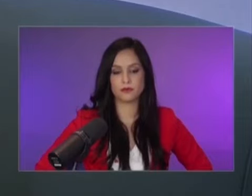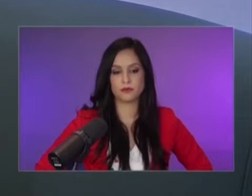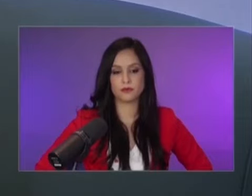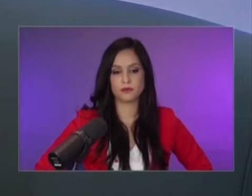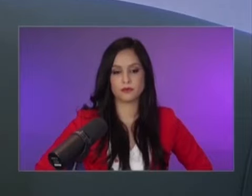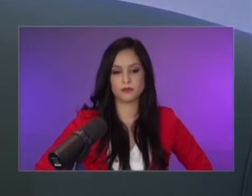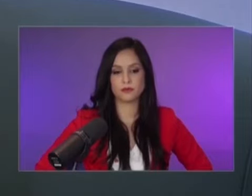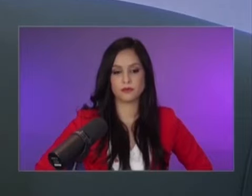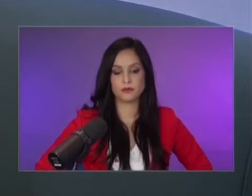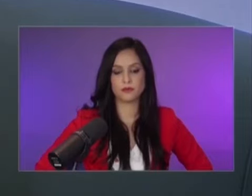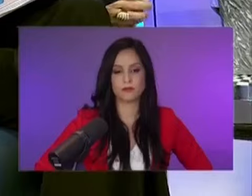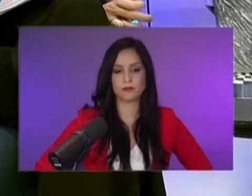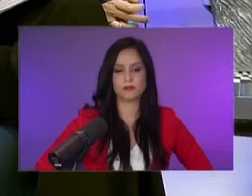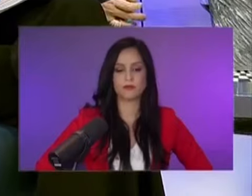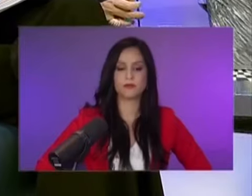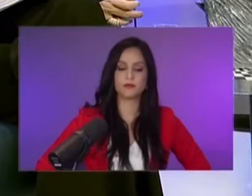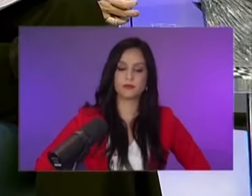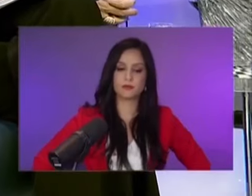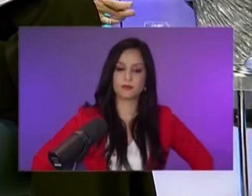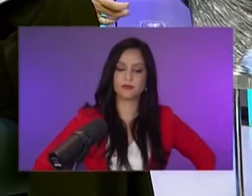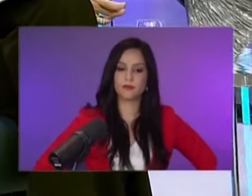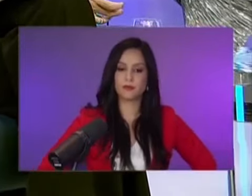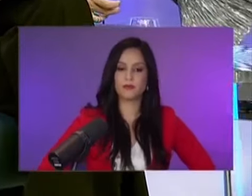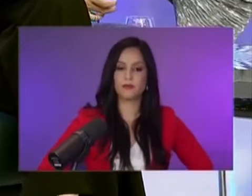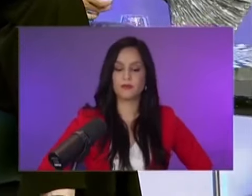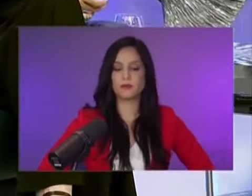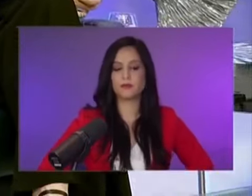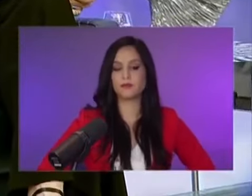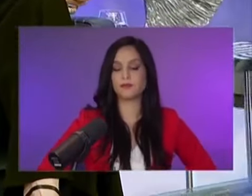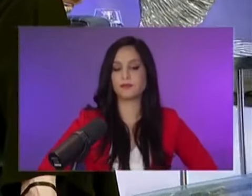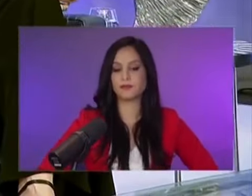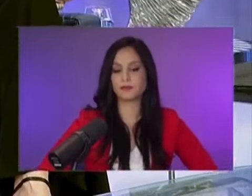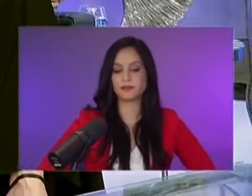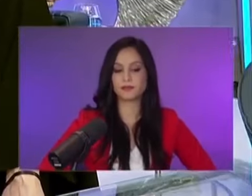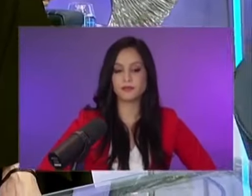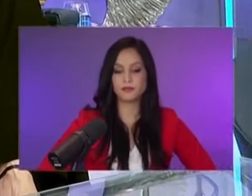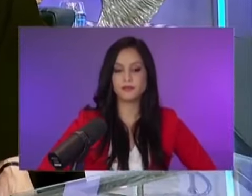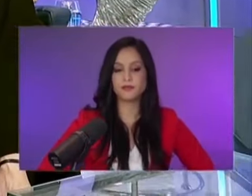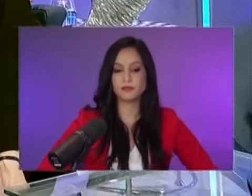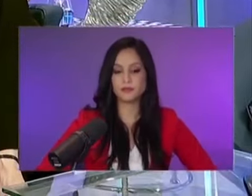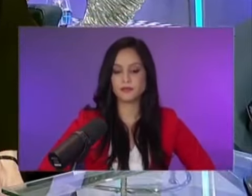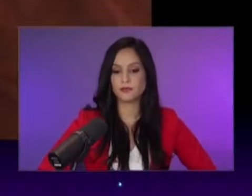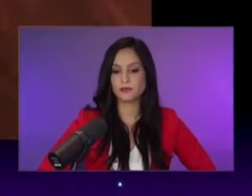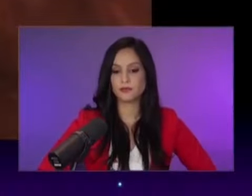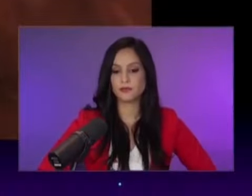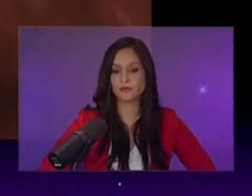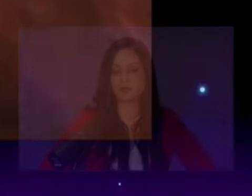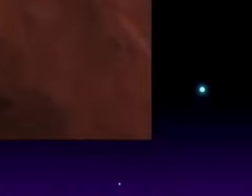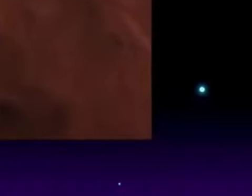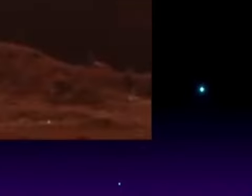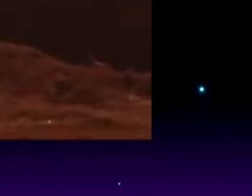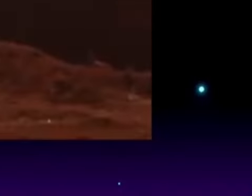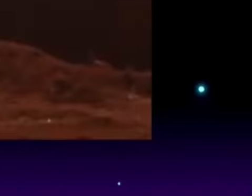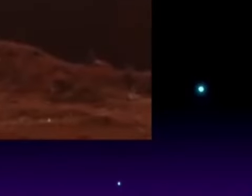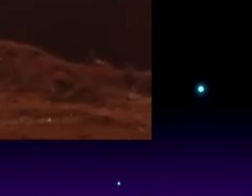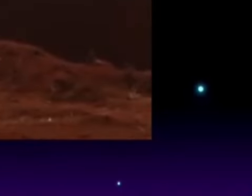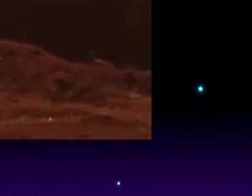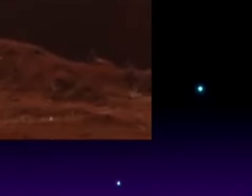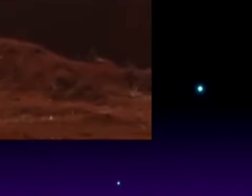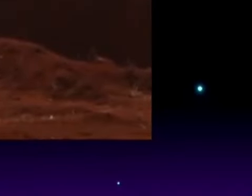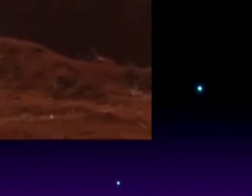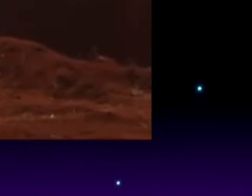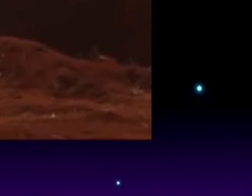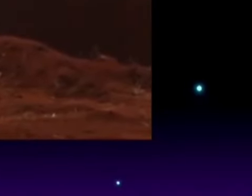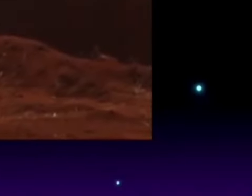diferentes elementos que están ahí presentes y que no estuvieron siendo explorados décadas atrás cuando la alcoa estaba ahí